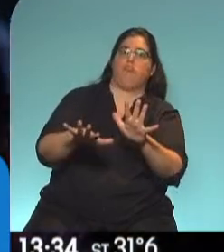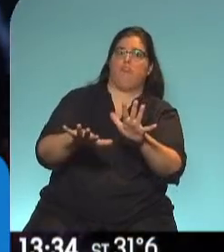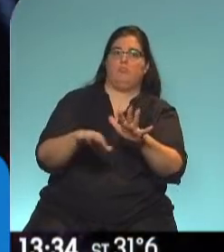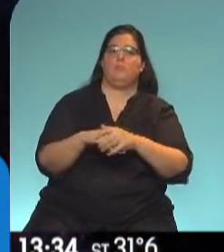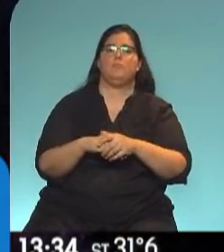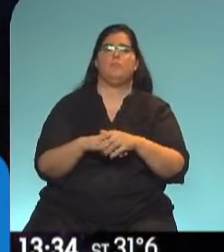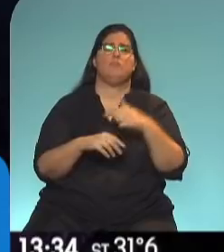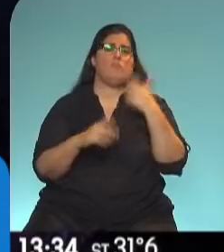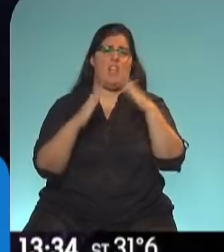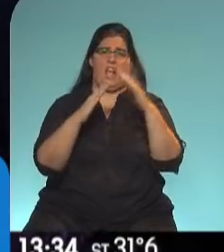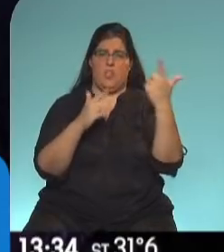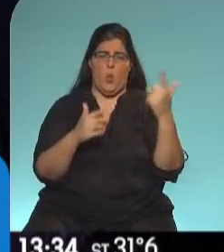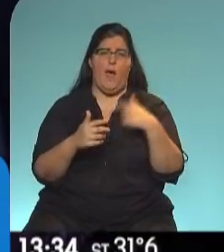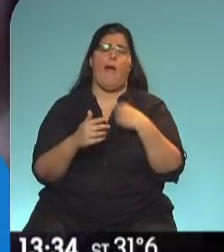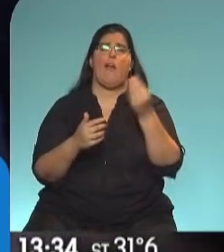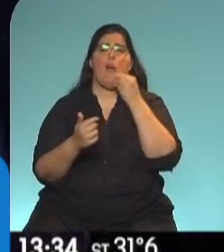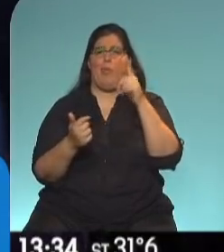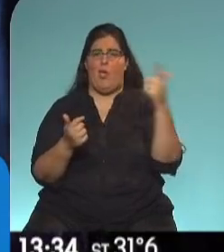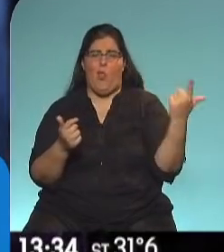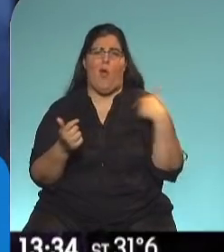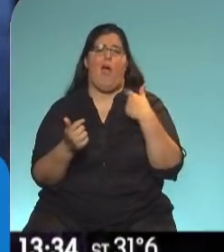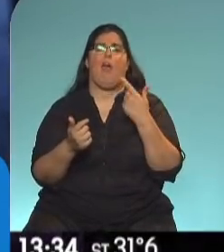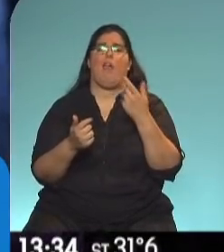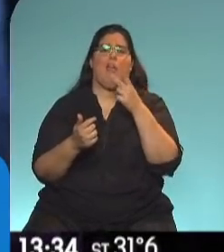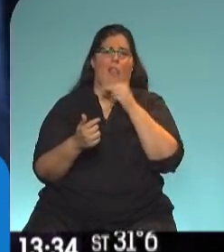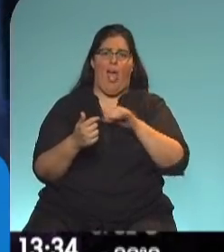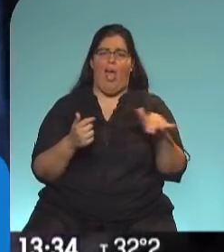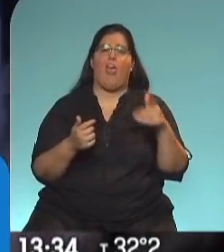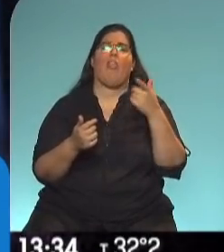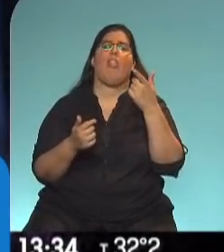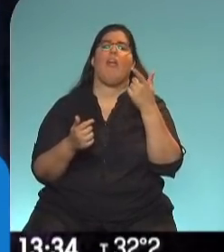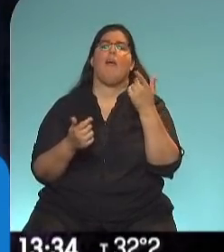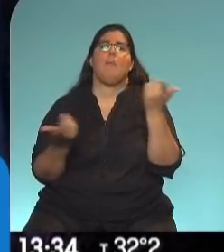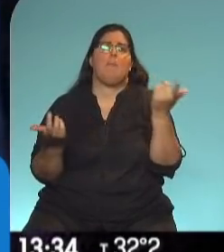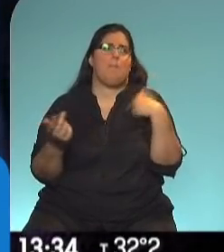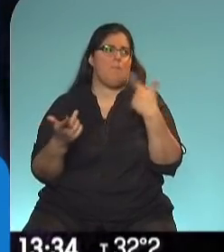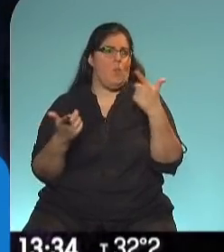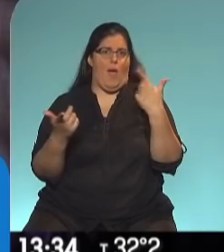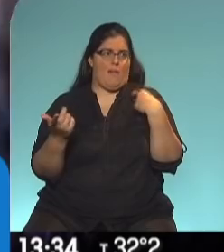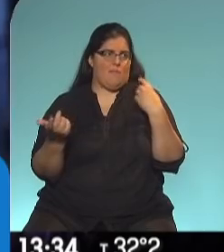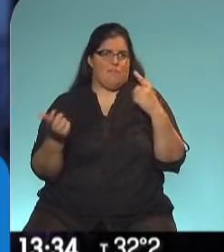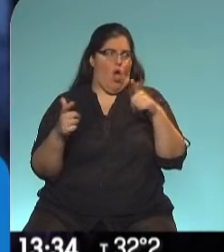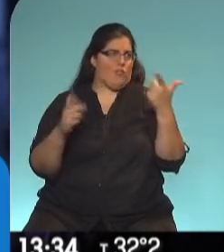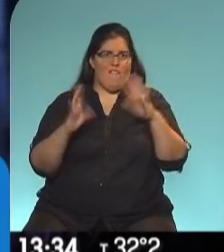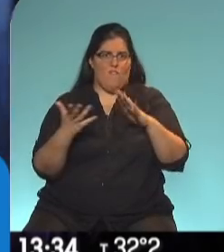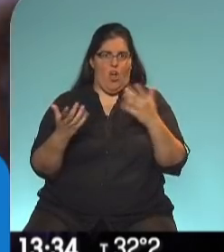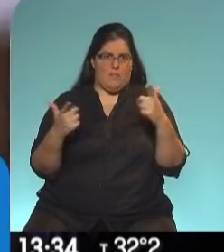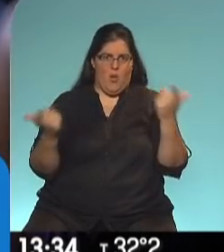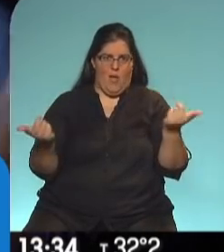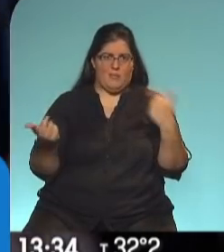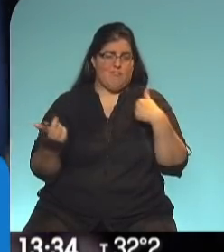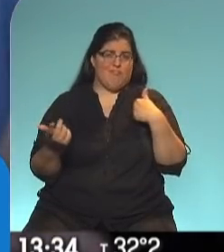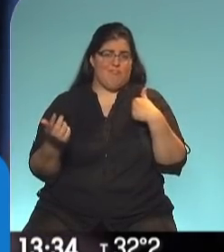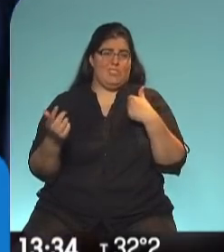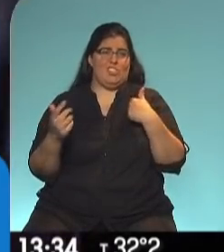No tenemos vivienda, no tenemos que comer, no tenemos nada. No tenemos de otra. De todas maneras, si no